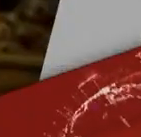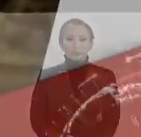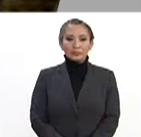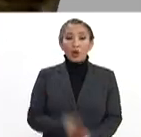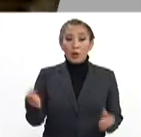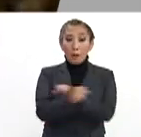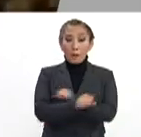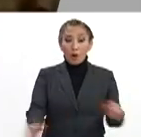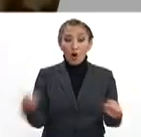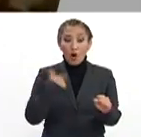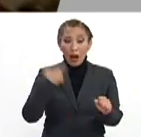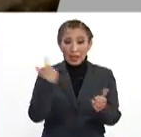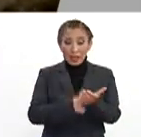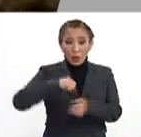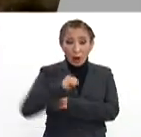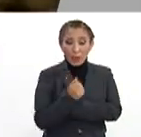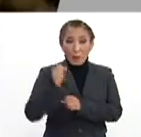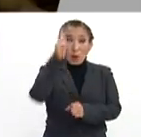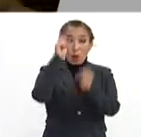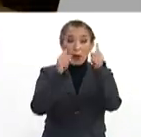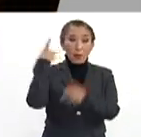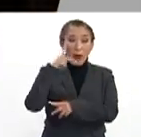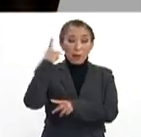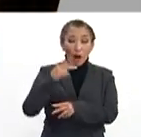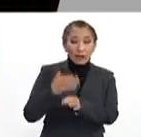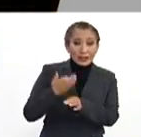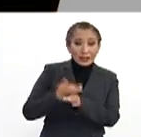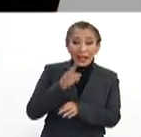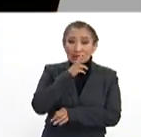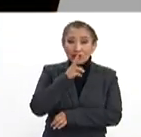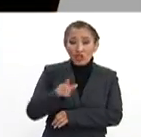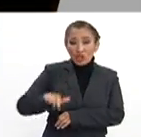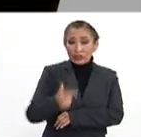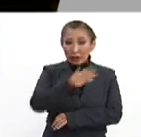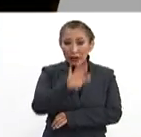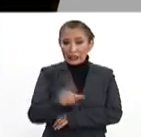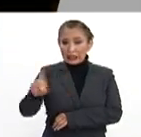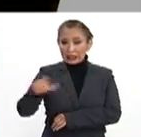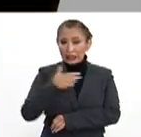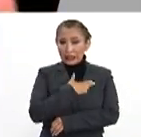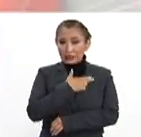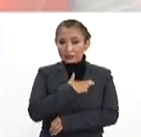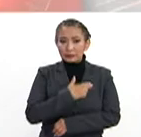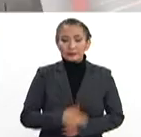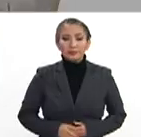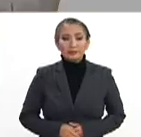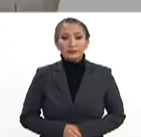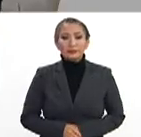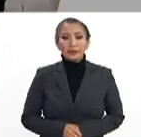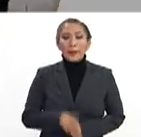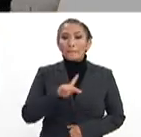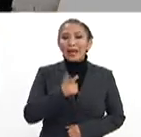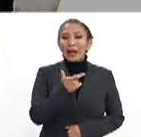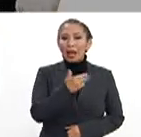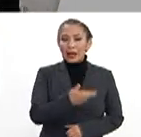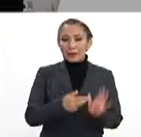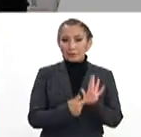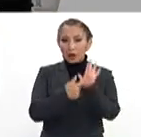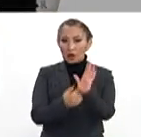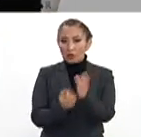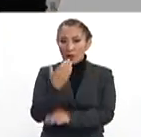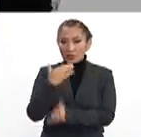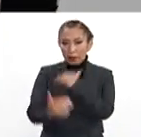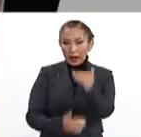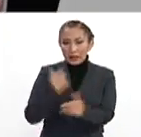Una explosión en un almacén de pirotecnia en Puebla deja hasta el momento 12 muertos y 30 heridos. La PGR presenta